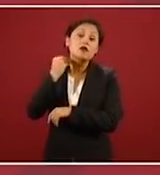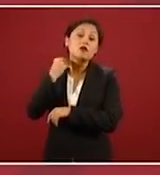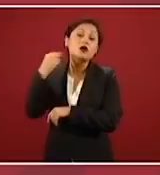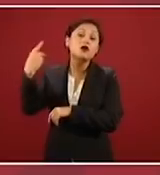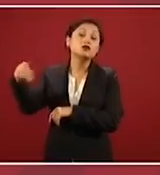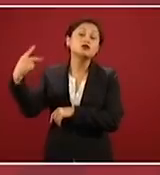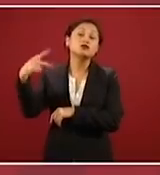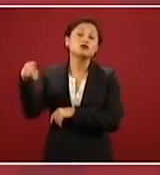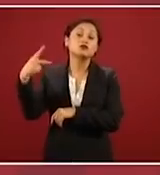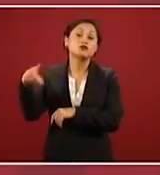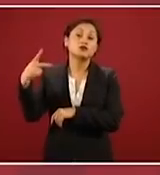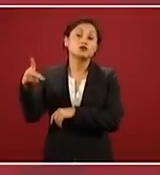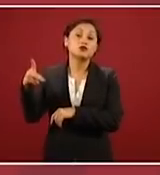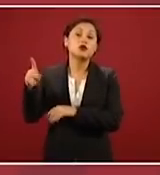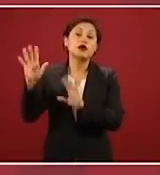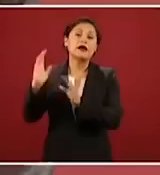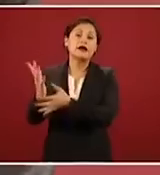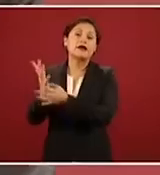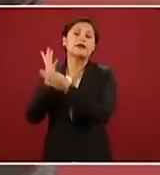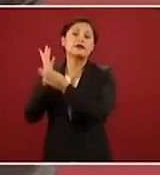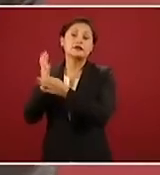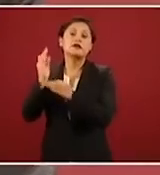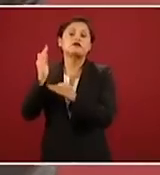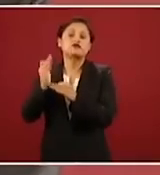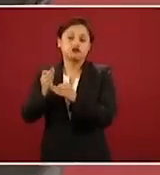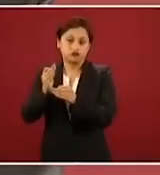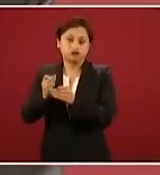en juicio.